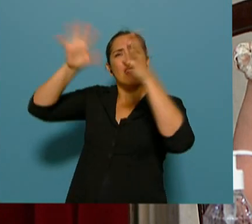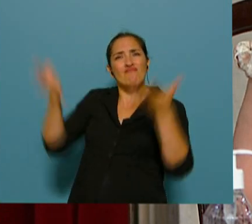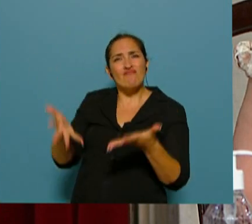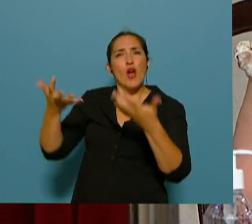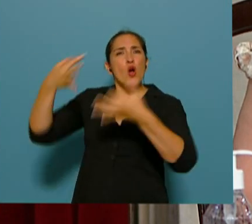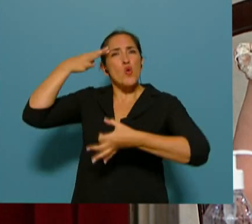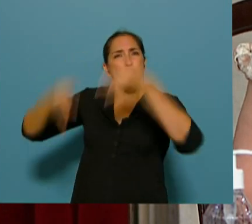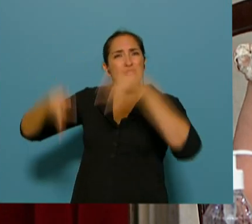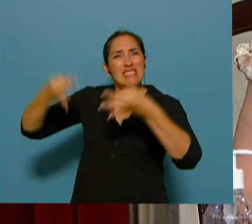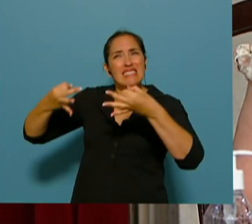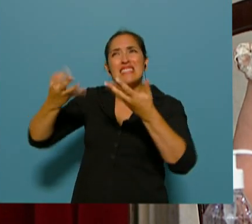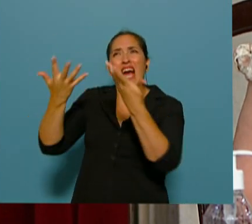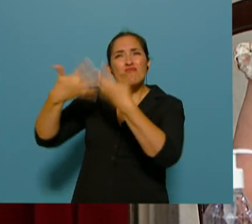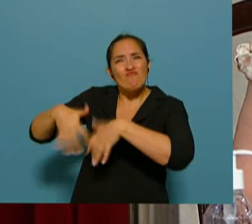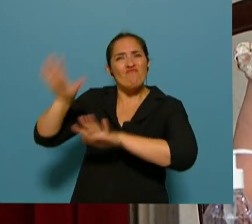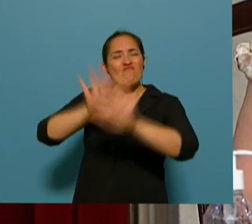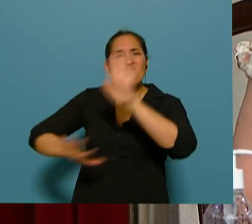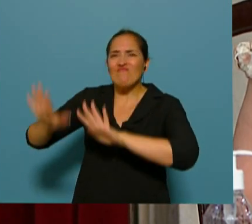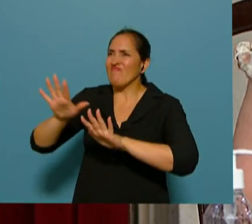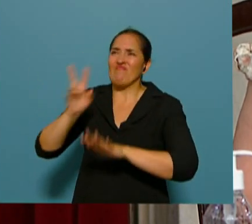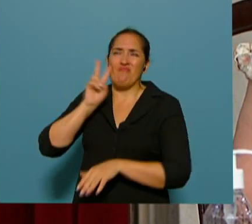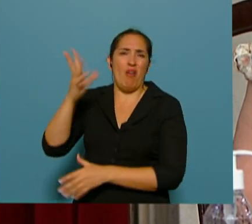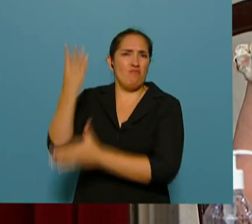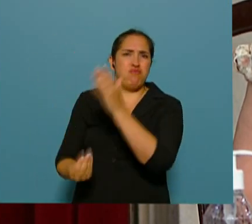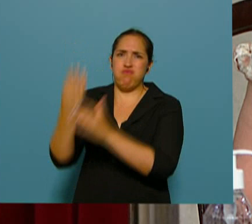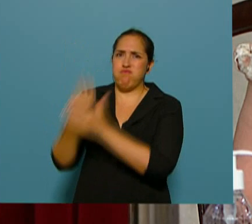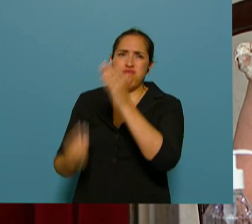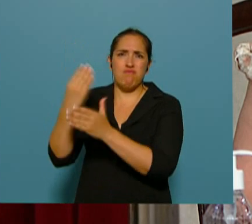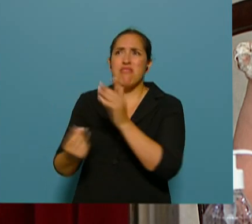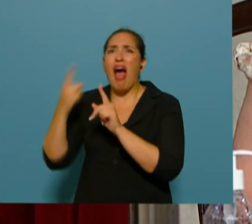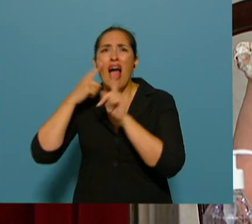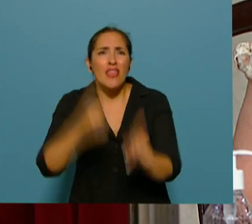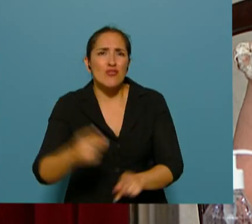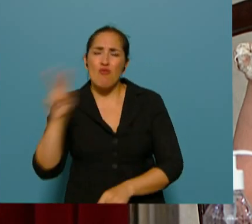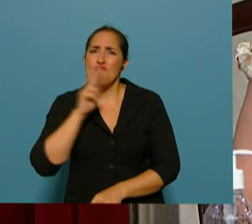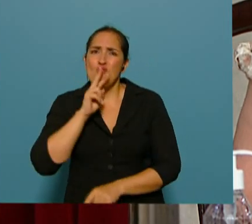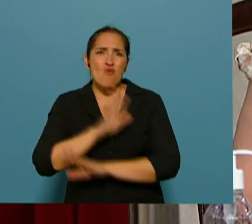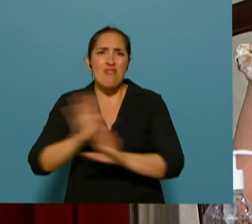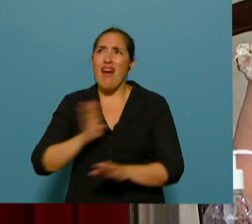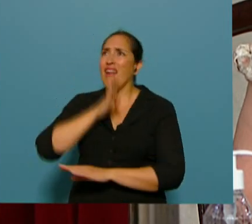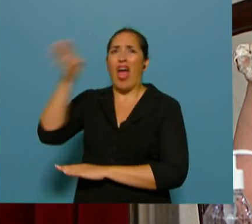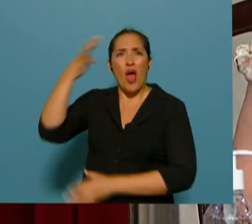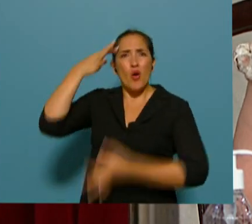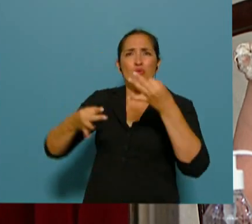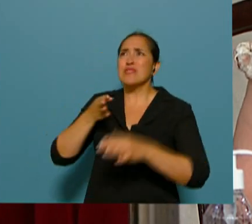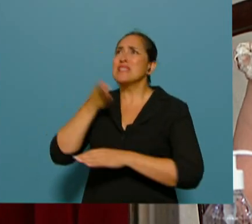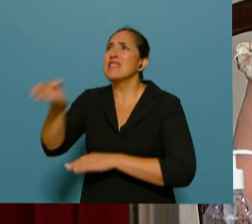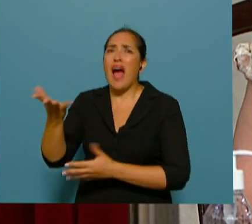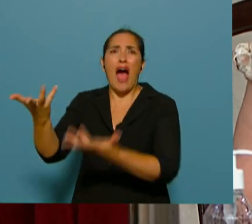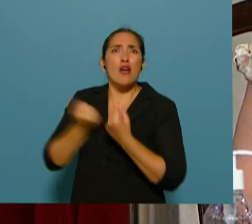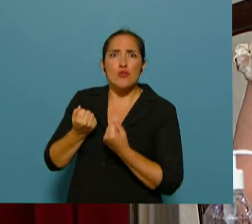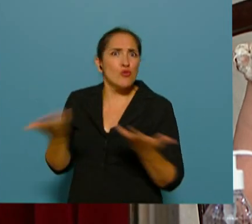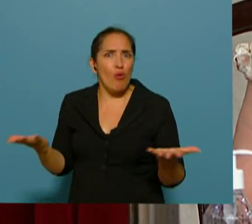de la justicia actual, que han demostrado ser ineficaces para atender a las mujeres que se acercan a él en pedido de